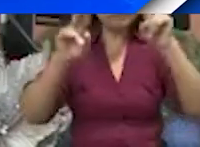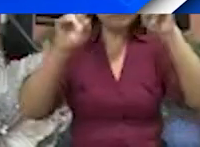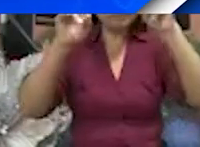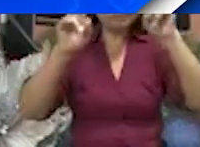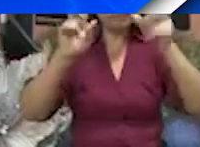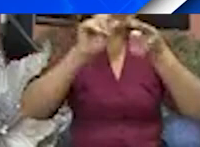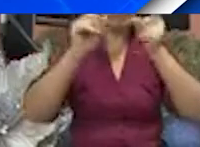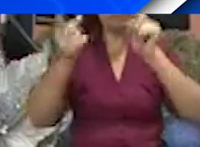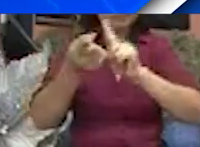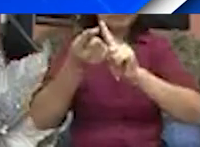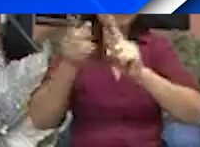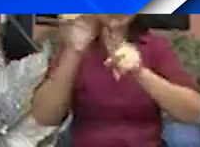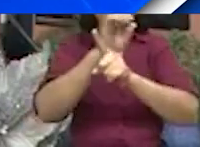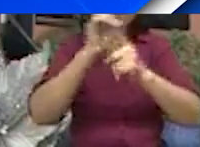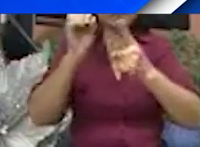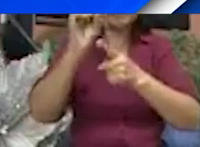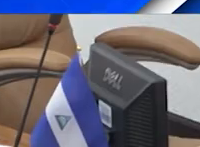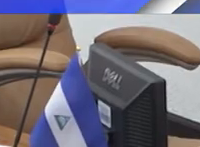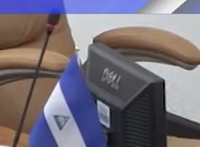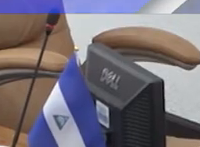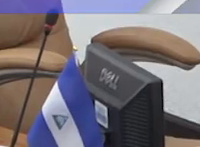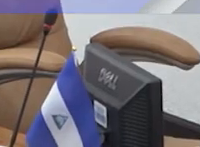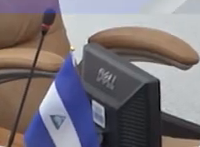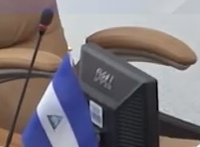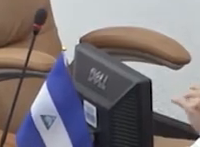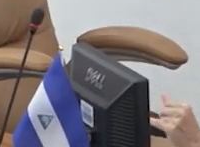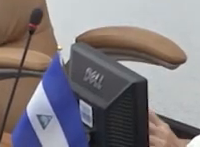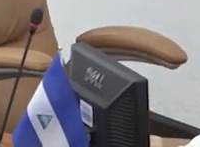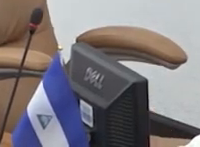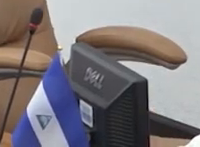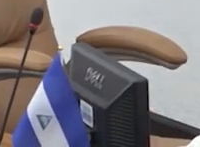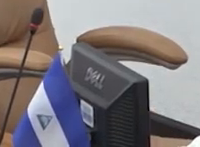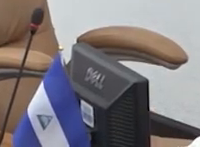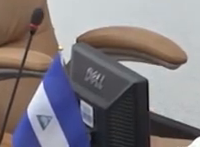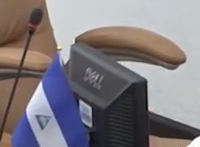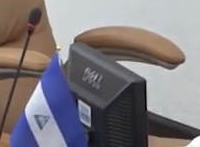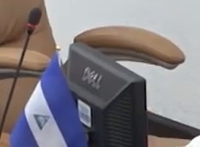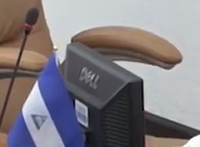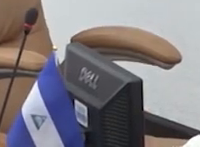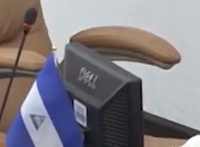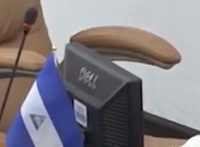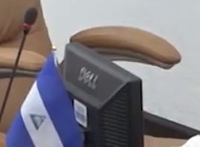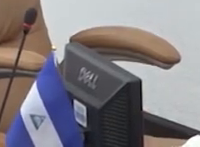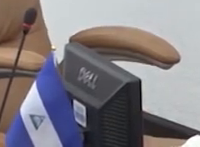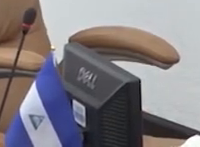a la sustitución de organismos no gubernamentales. Noticias 12, Darlene Téllez.